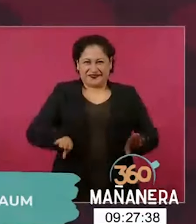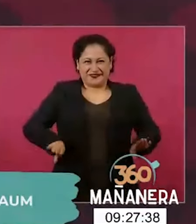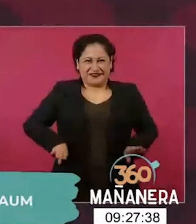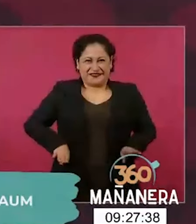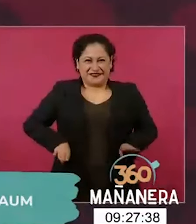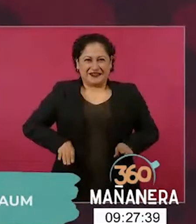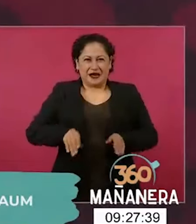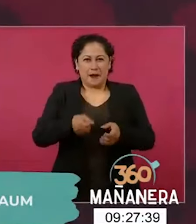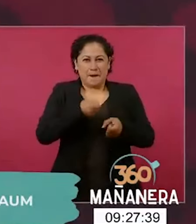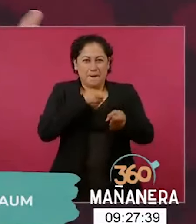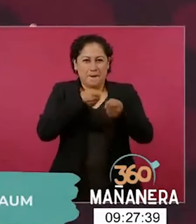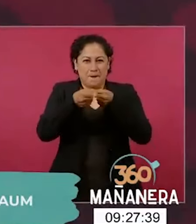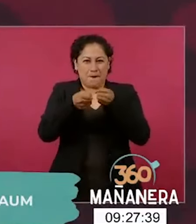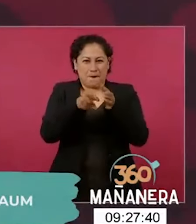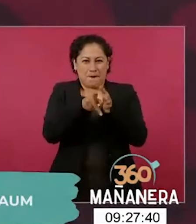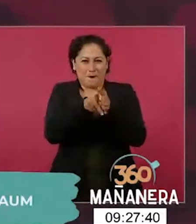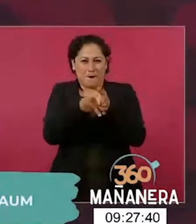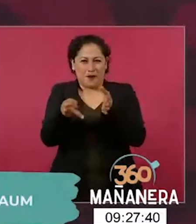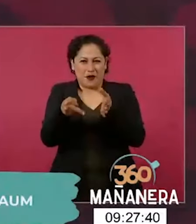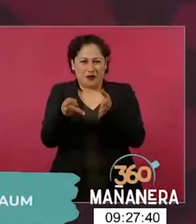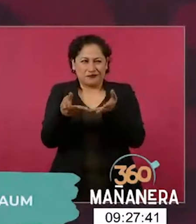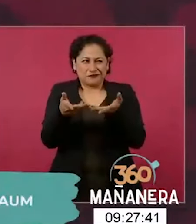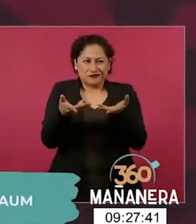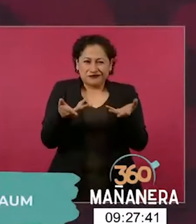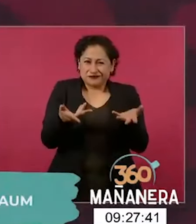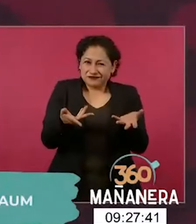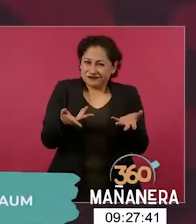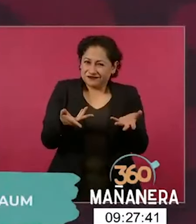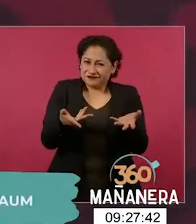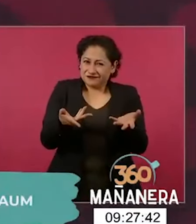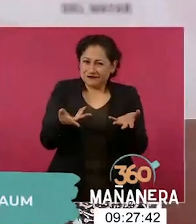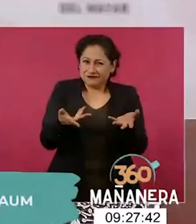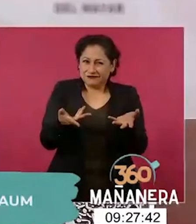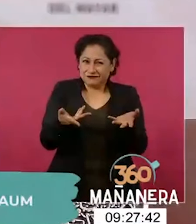no no tiene